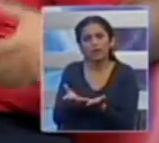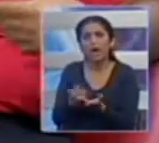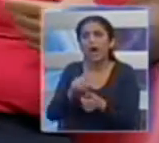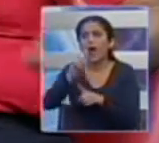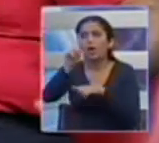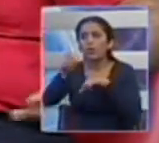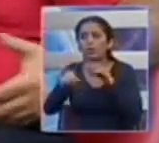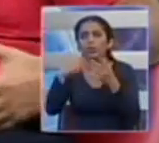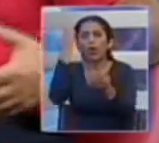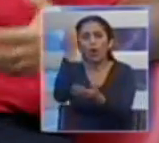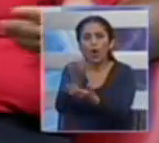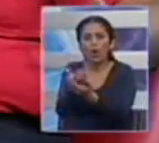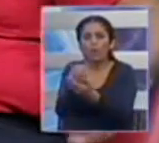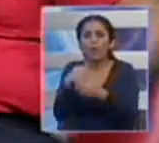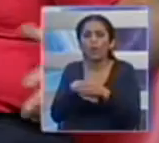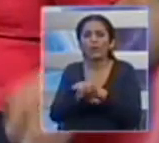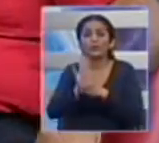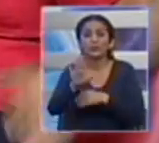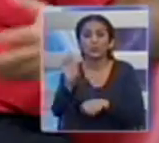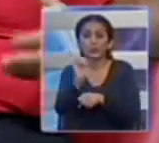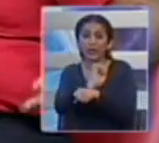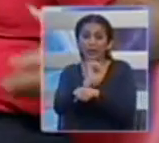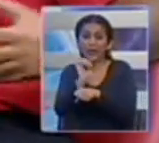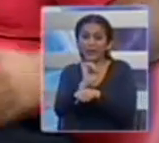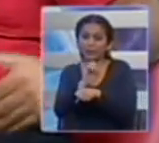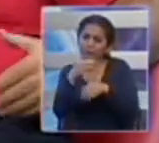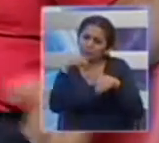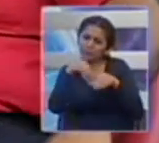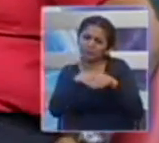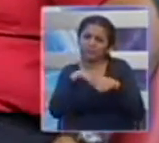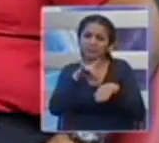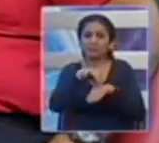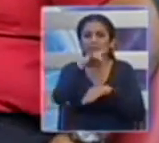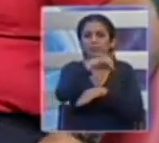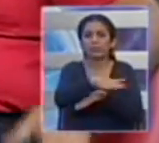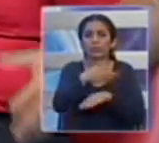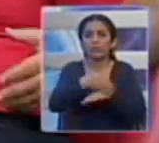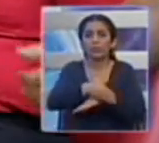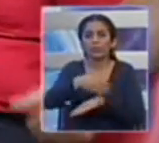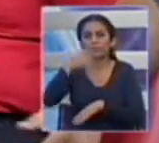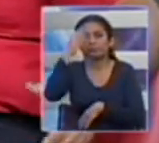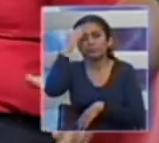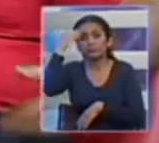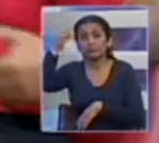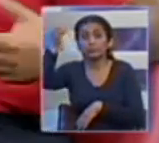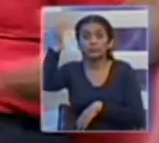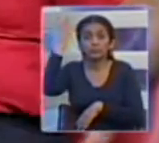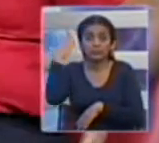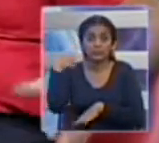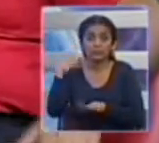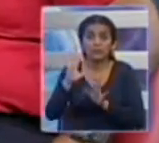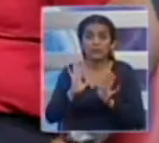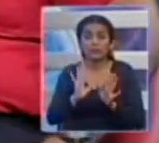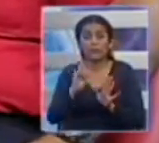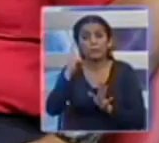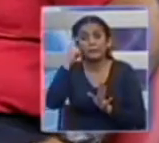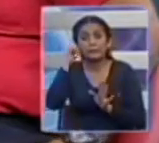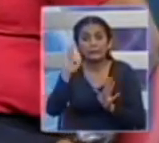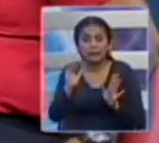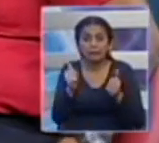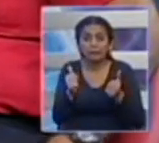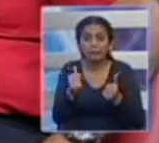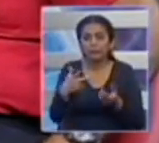mejor fueron olvidados dentro del vehículo, o pensaron que dentro del vehículo o en el patio de una casa estaban mejor